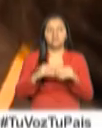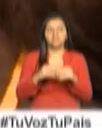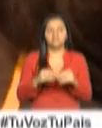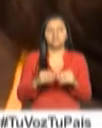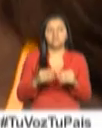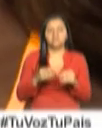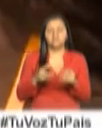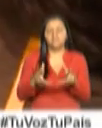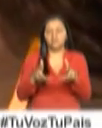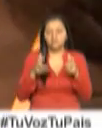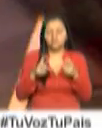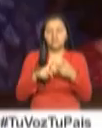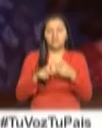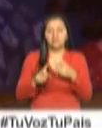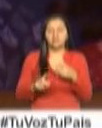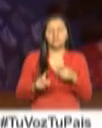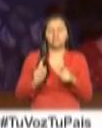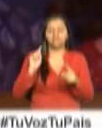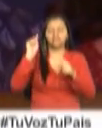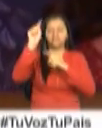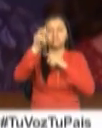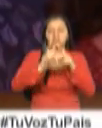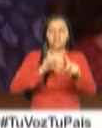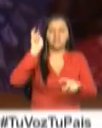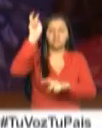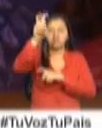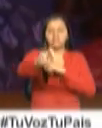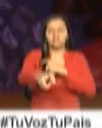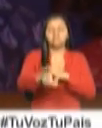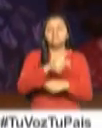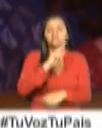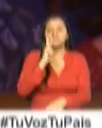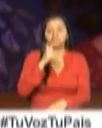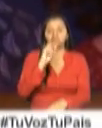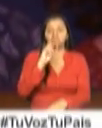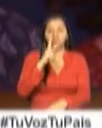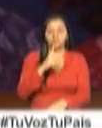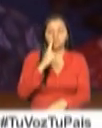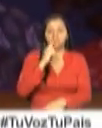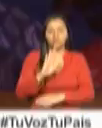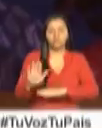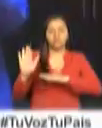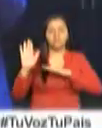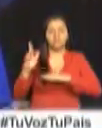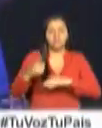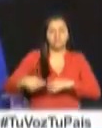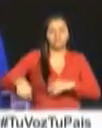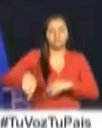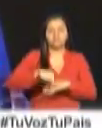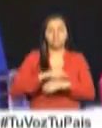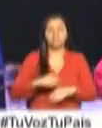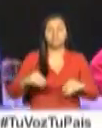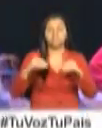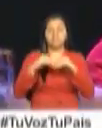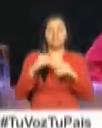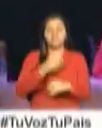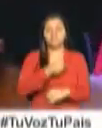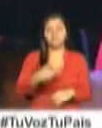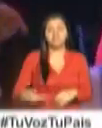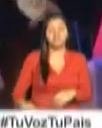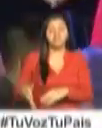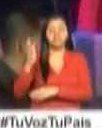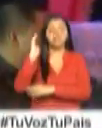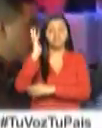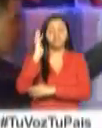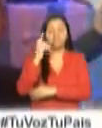velocidad, fondistas como saltadores. El atleta Andrés Chocho realizó la toma de juramento. Por su parte, el presidente de la